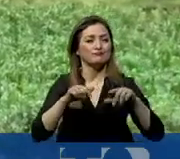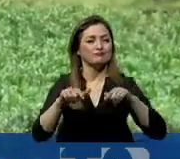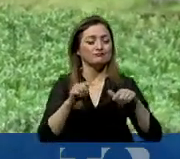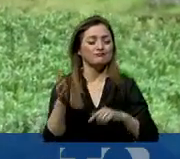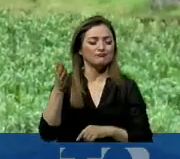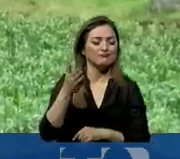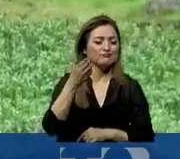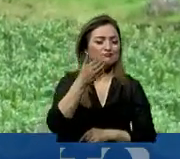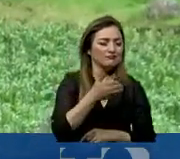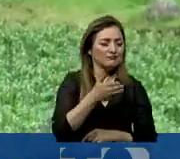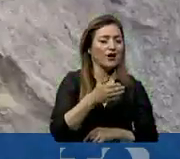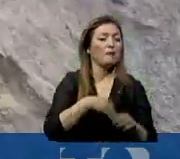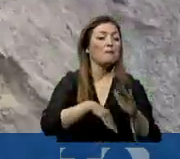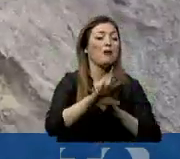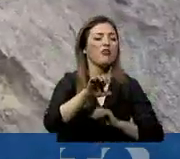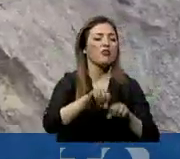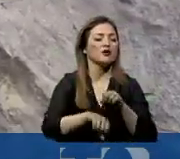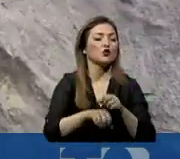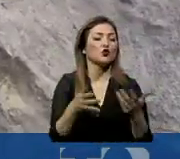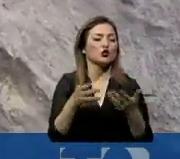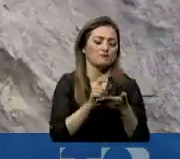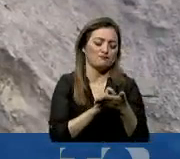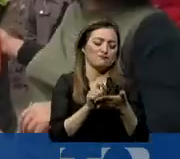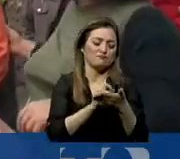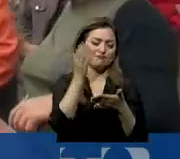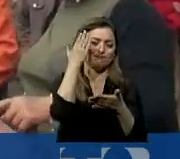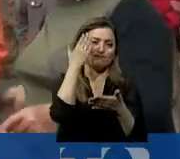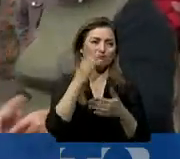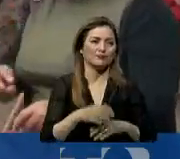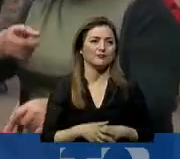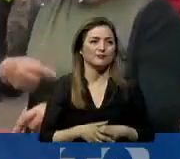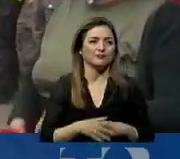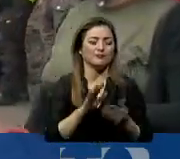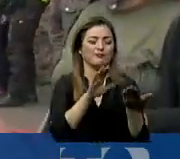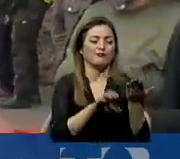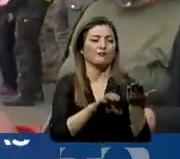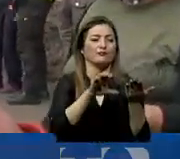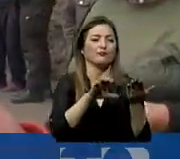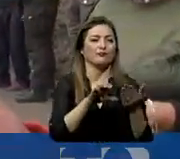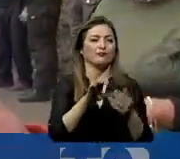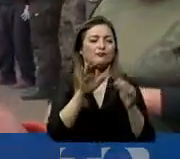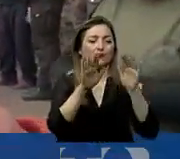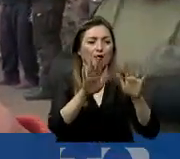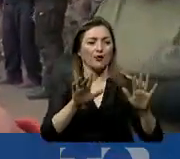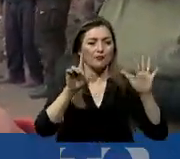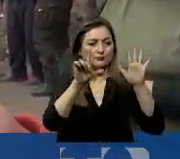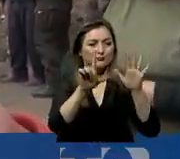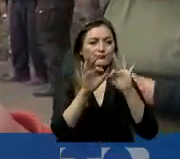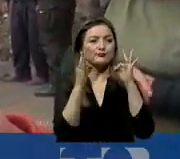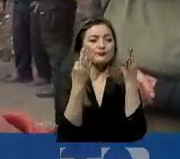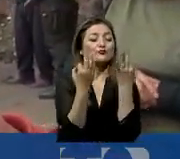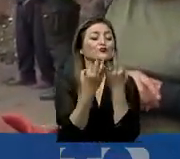han identificado los sectores más afectados y que están en peligro. A nivel de la parroquia Insilibí estamos con 17